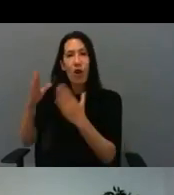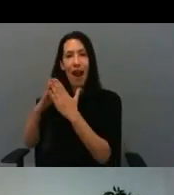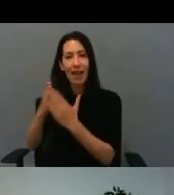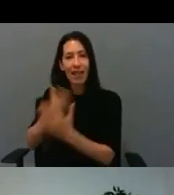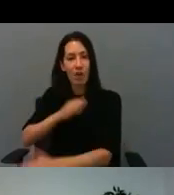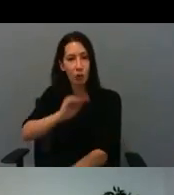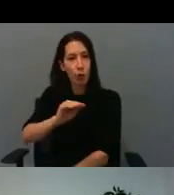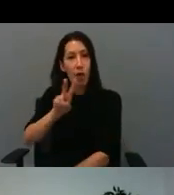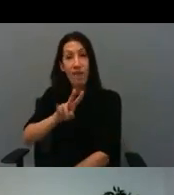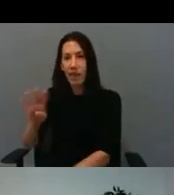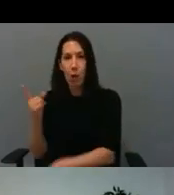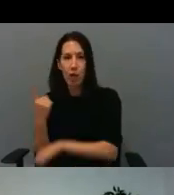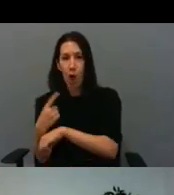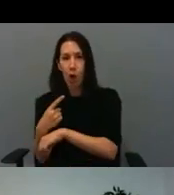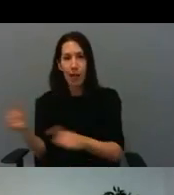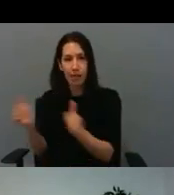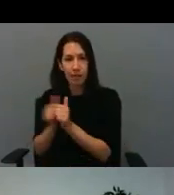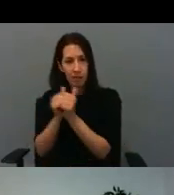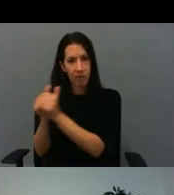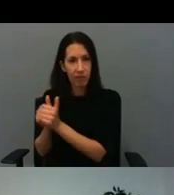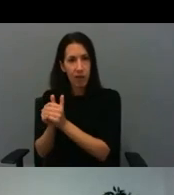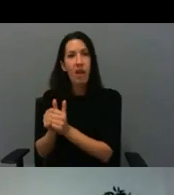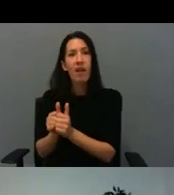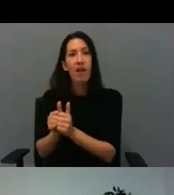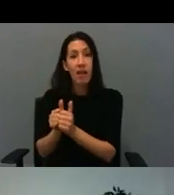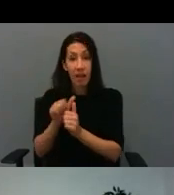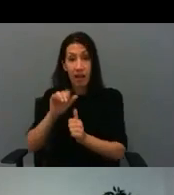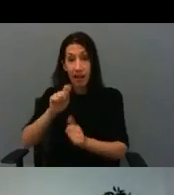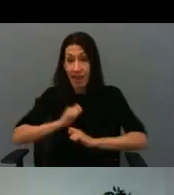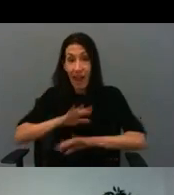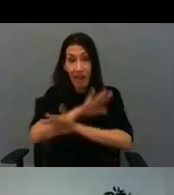día? Irte a una casa tú sola. Irte a una casa.